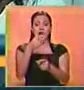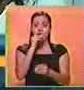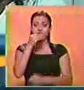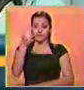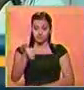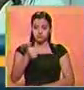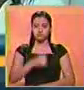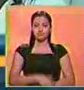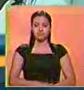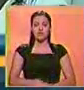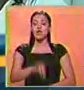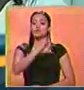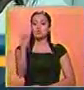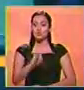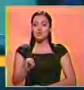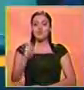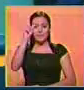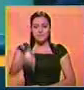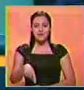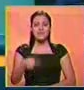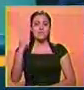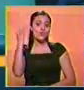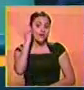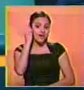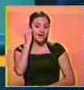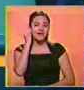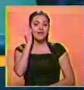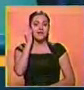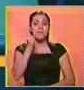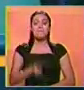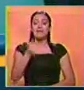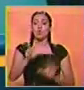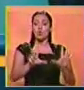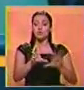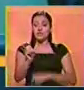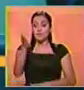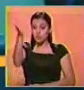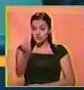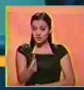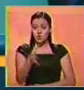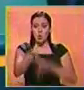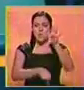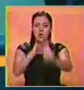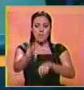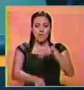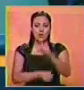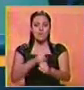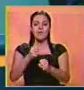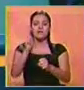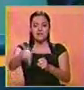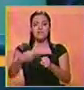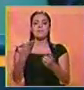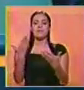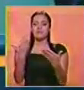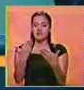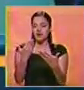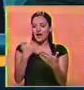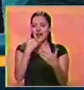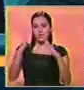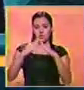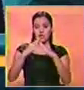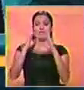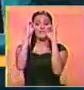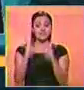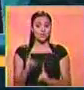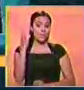dedicado a las zulianas, pues estudios revelados por el diario Panorama señalan que más de 80% de las compras de un hogar corresponde a las decisiones de las